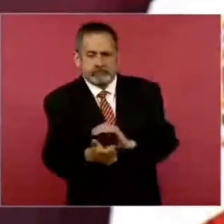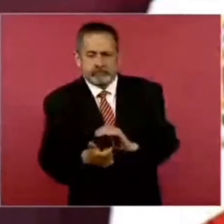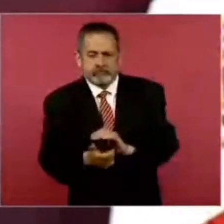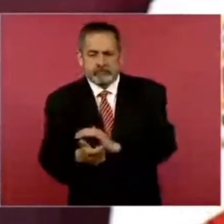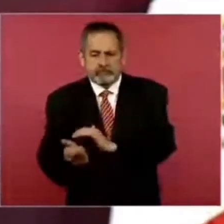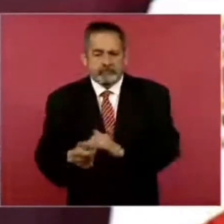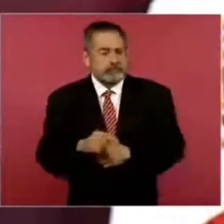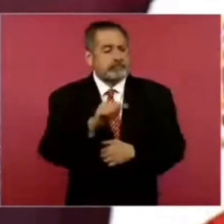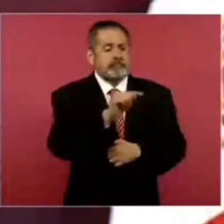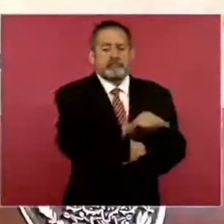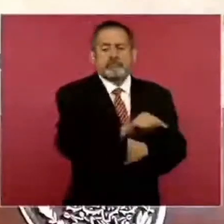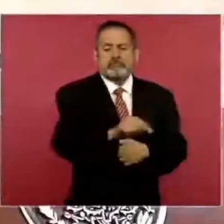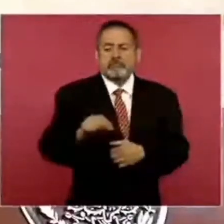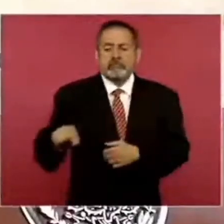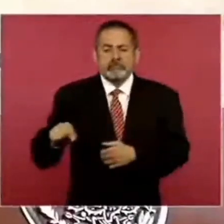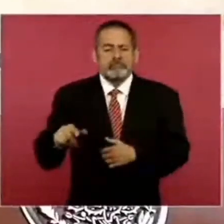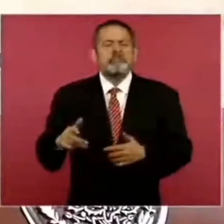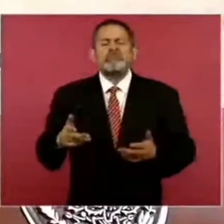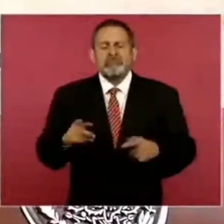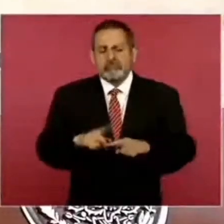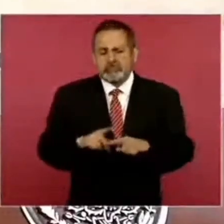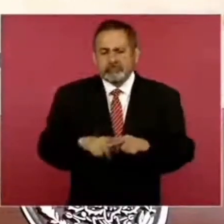a sus